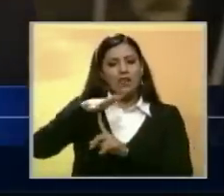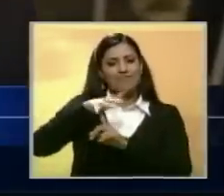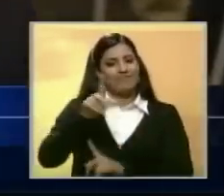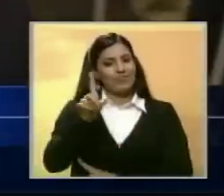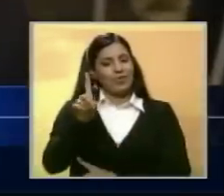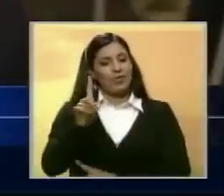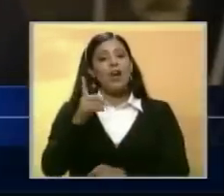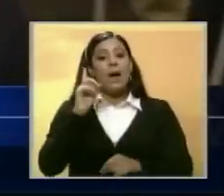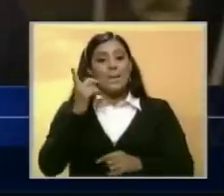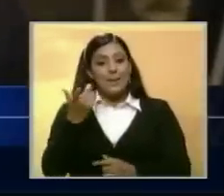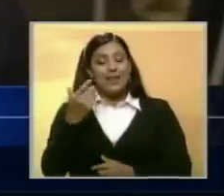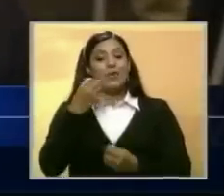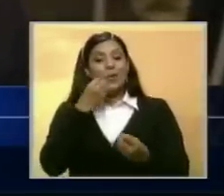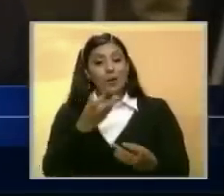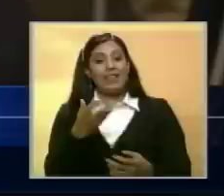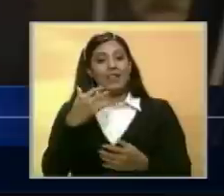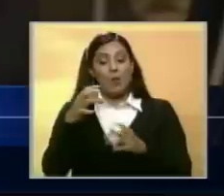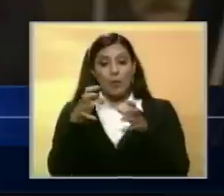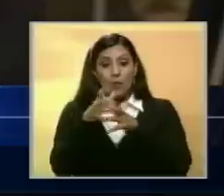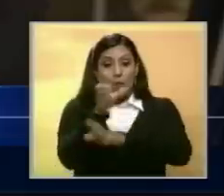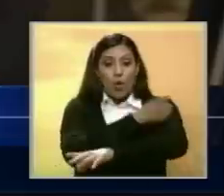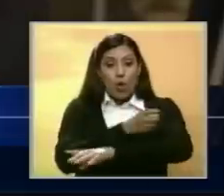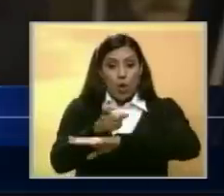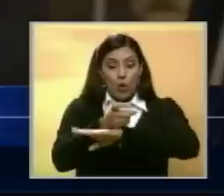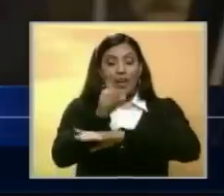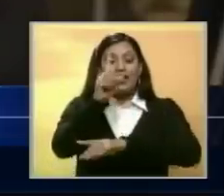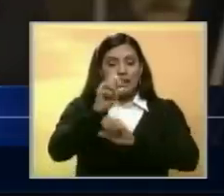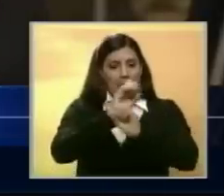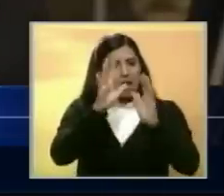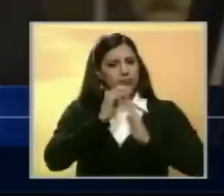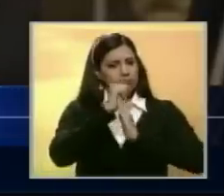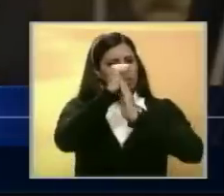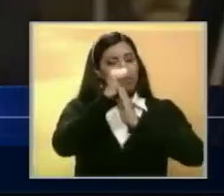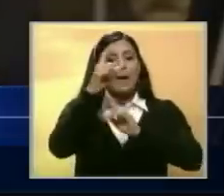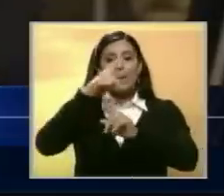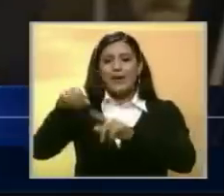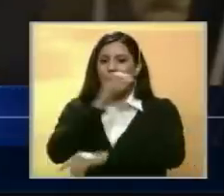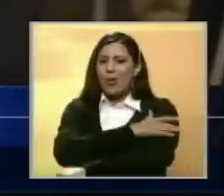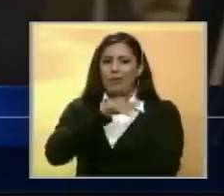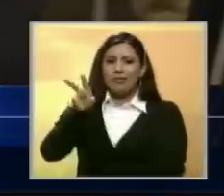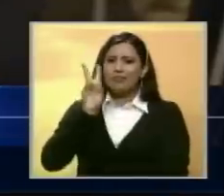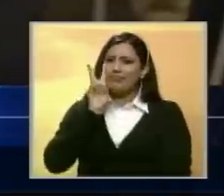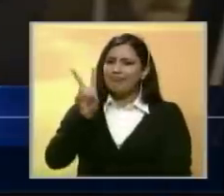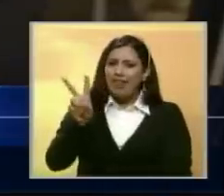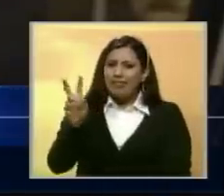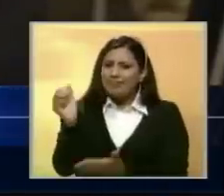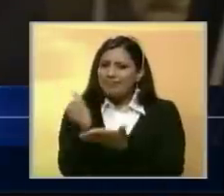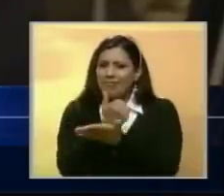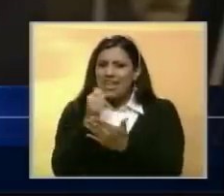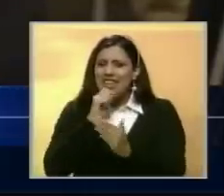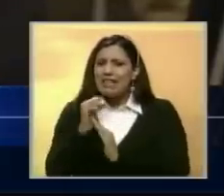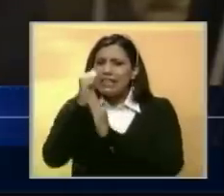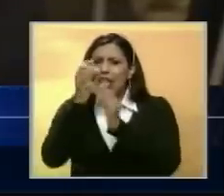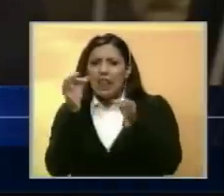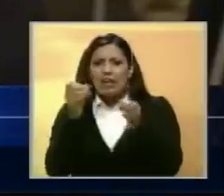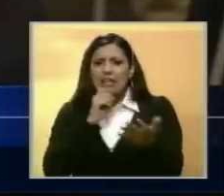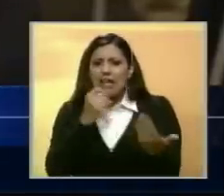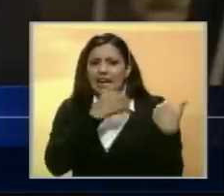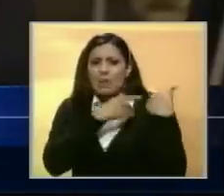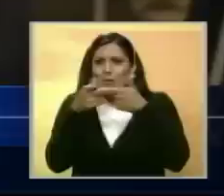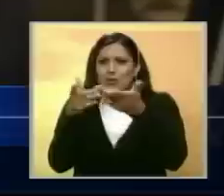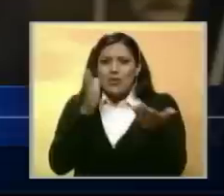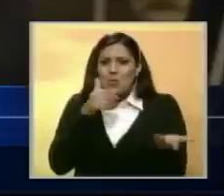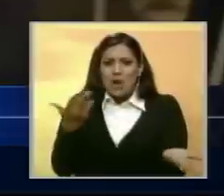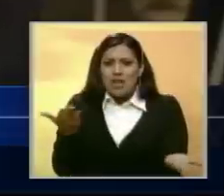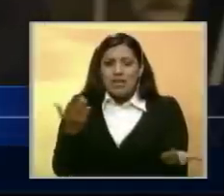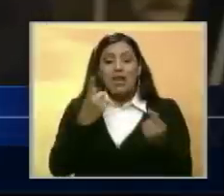la ley. Subrayó que del lado del gobierno está claro el liderazgo, pero en el lado opositor no se puede visualizar con quién se está dialogando. Dijo